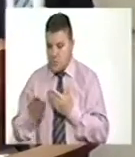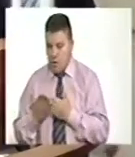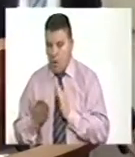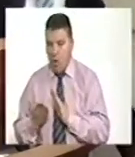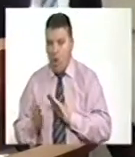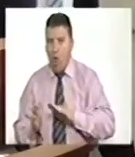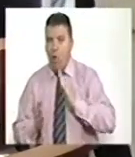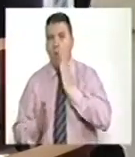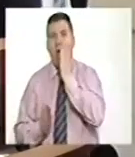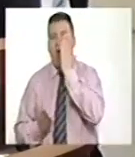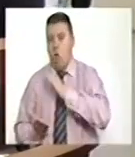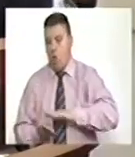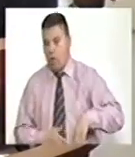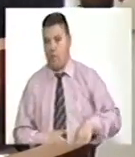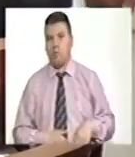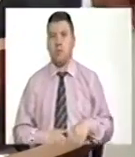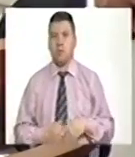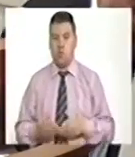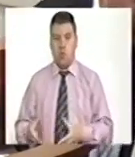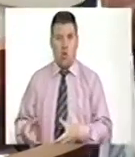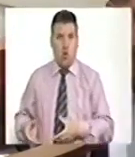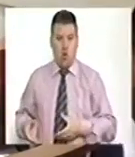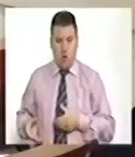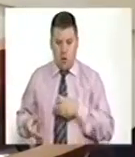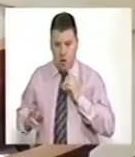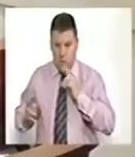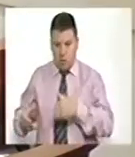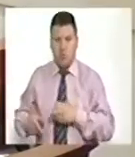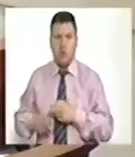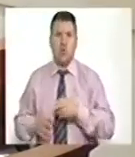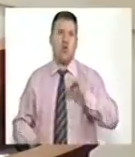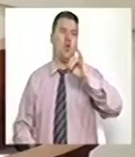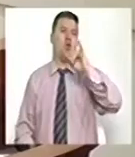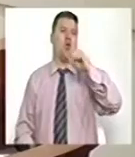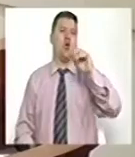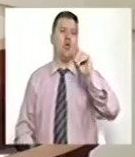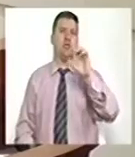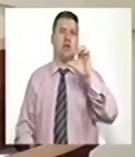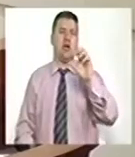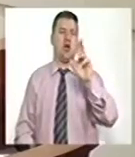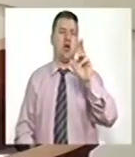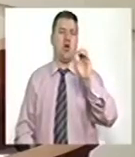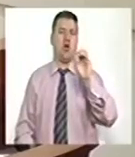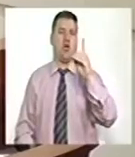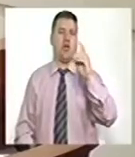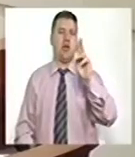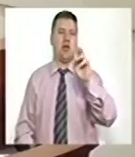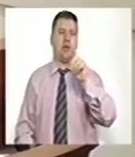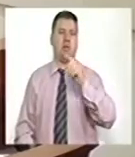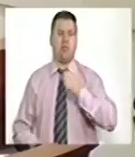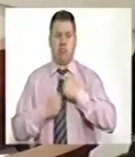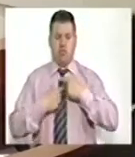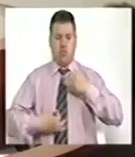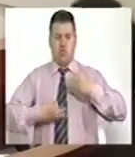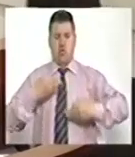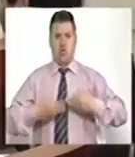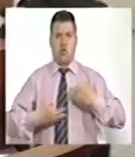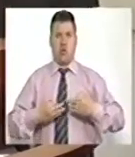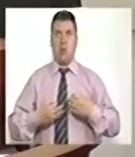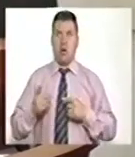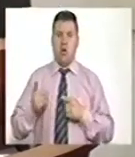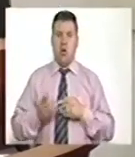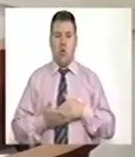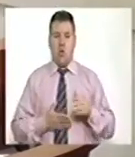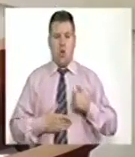Y tercero, sacar del despacho a José Reyes Rodríguez, quien era magistrado o fungía